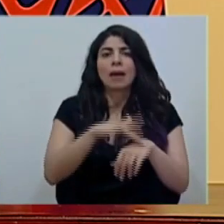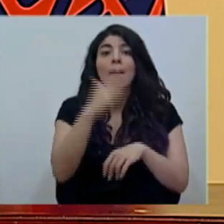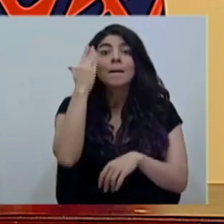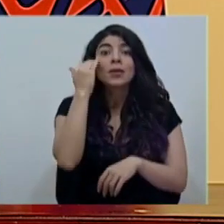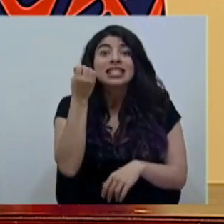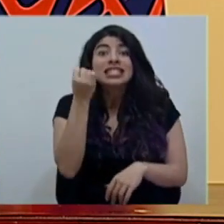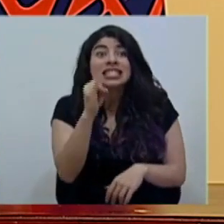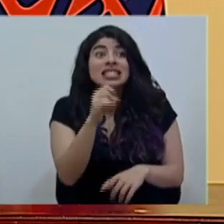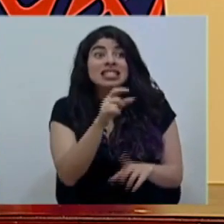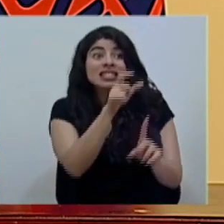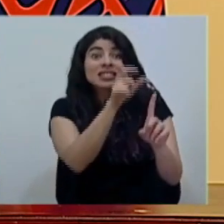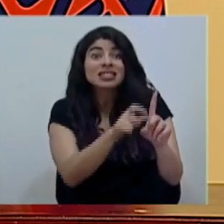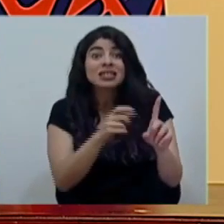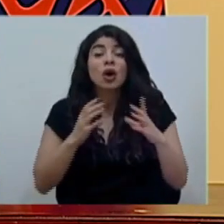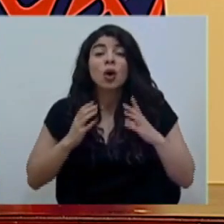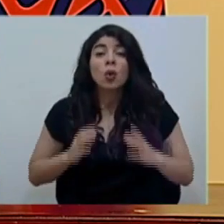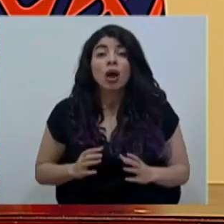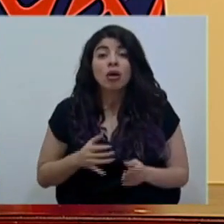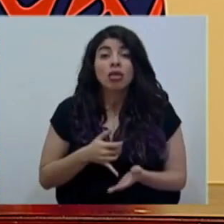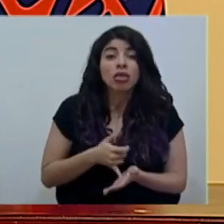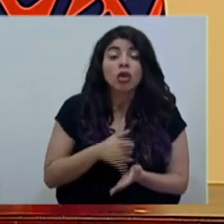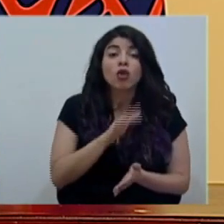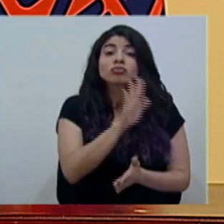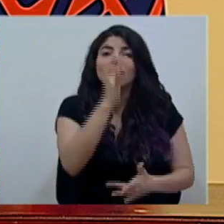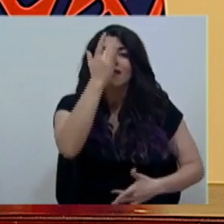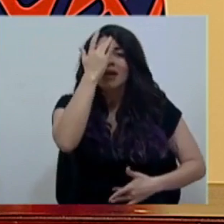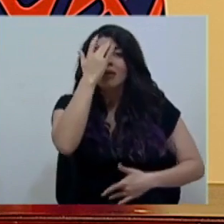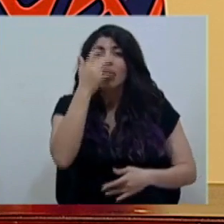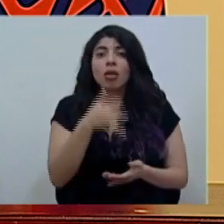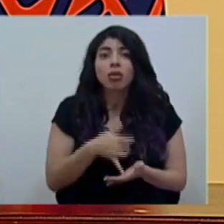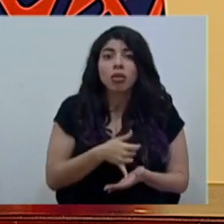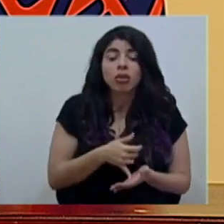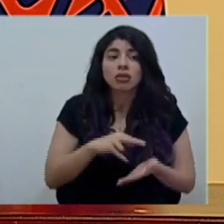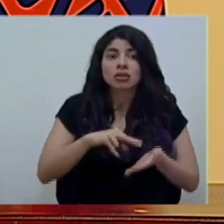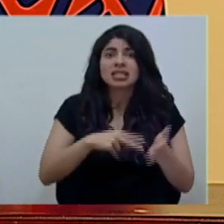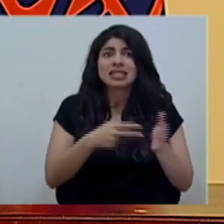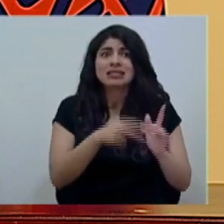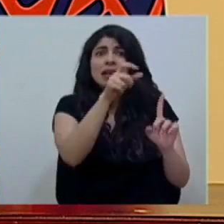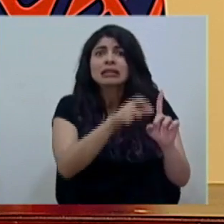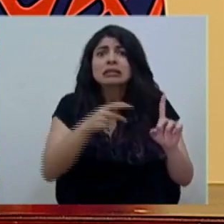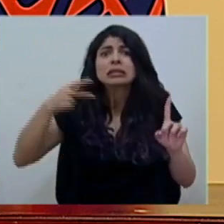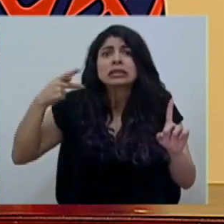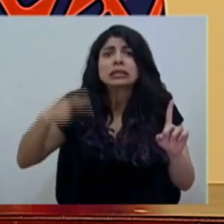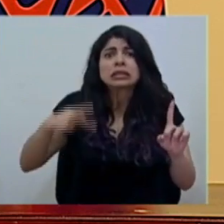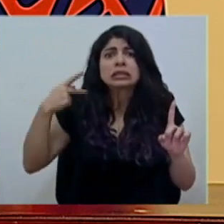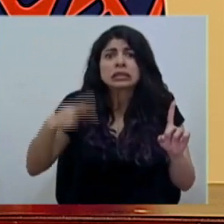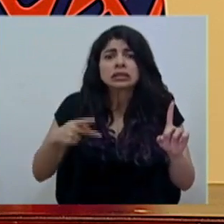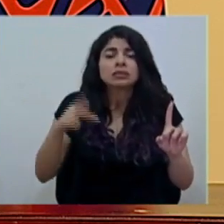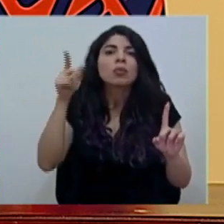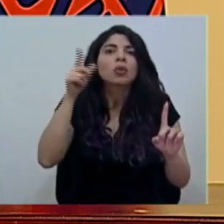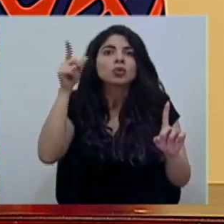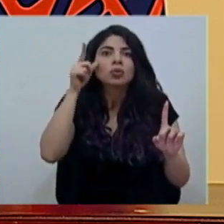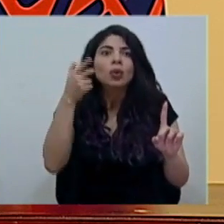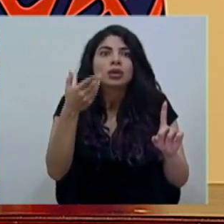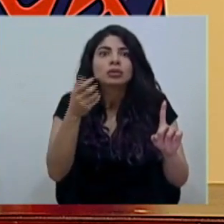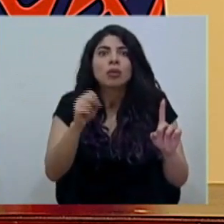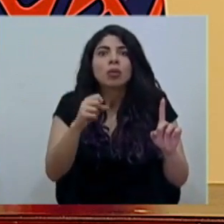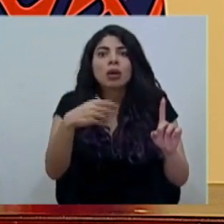si hay una descompensación de su enfermedad crónica, estamos poniendo en riesgo al adulto mayor, por supuesto, de